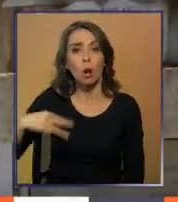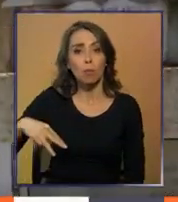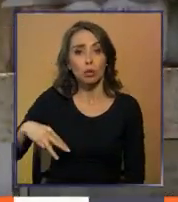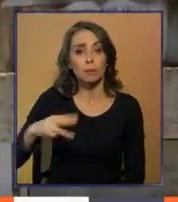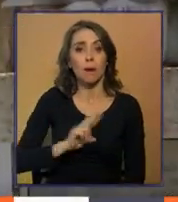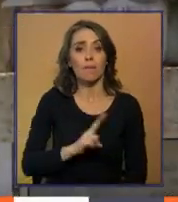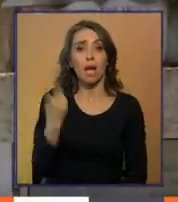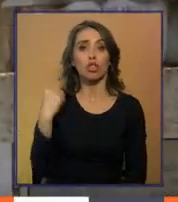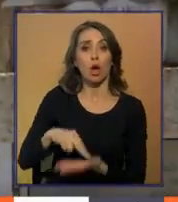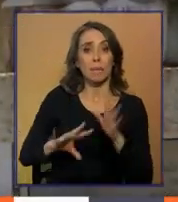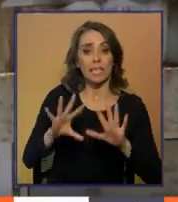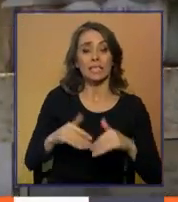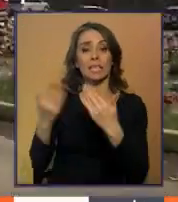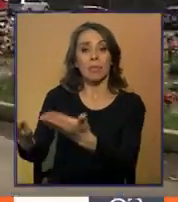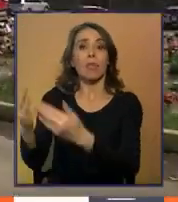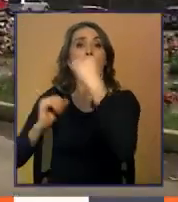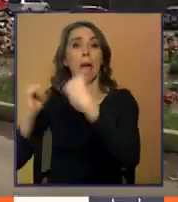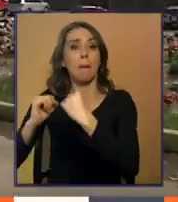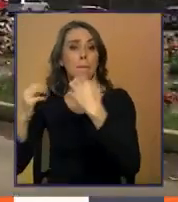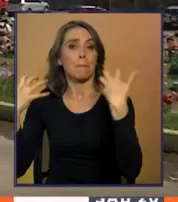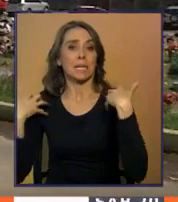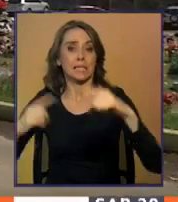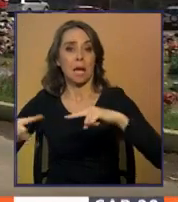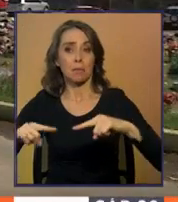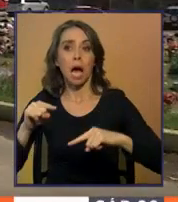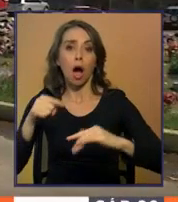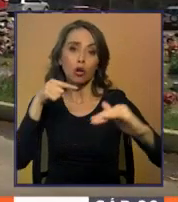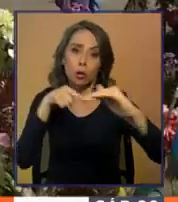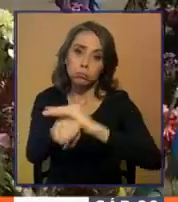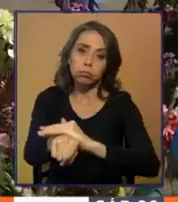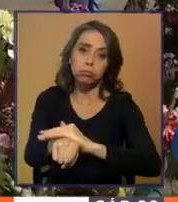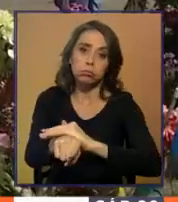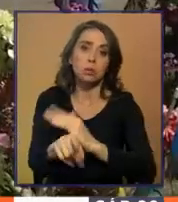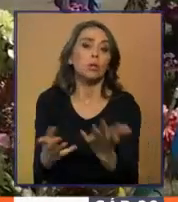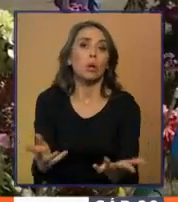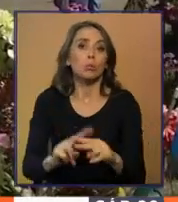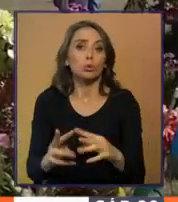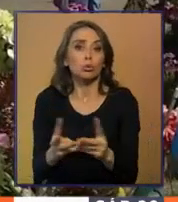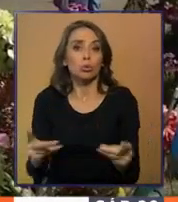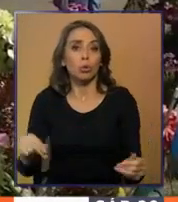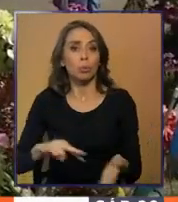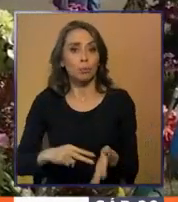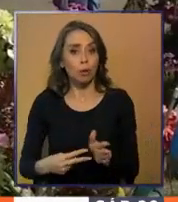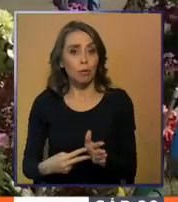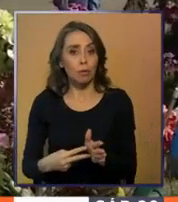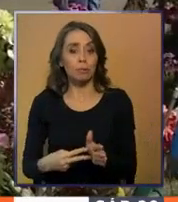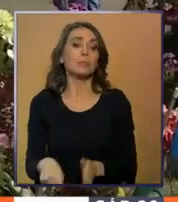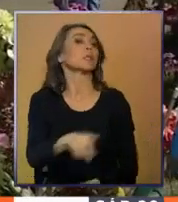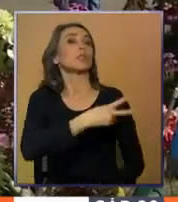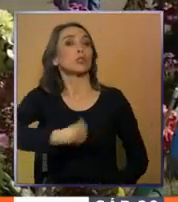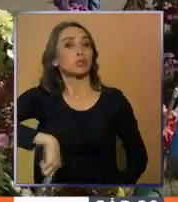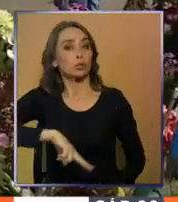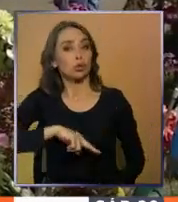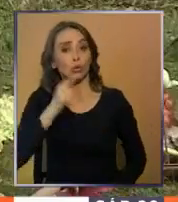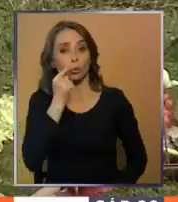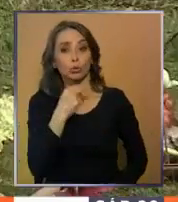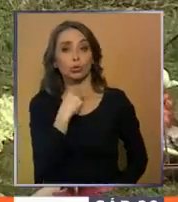de Valparaíso, la que hoy deberá ser intervenida para solucionar este problema. Nosotros estamos